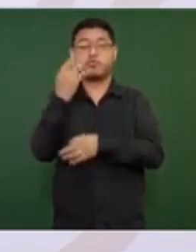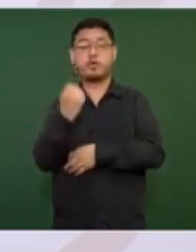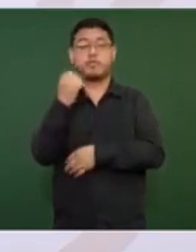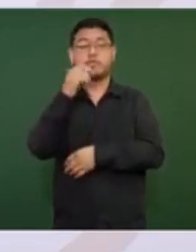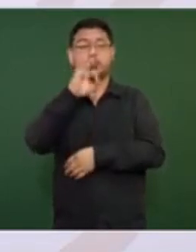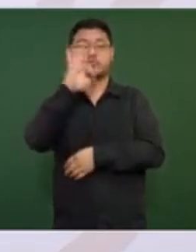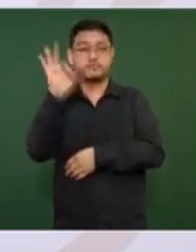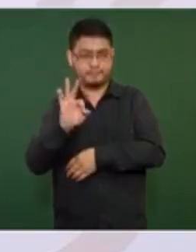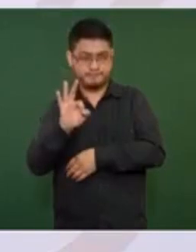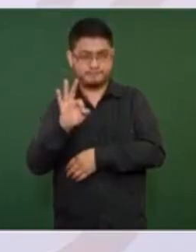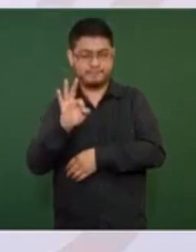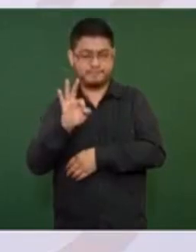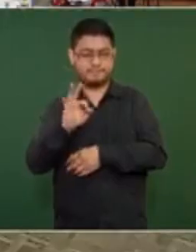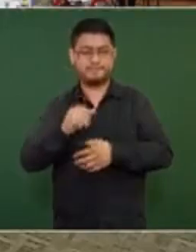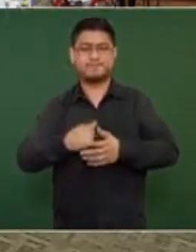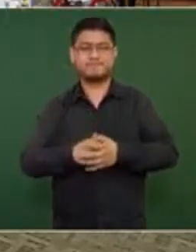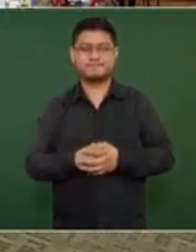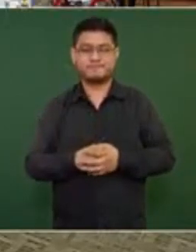8.9%.